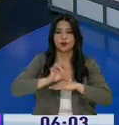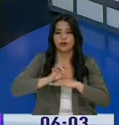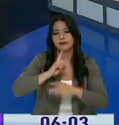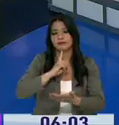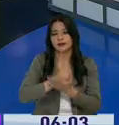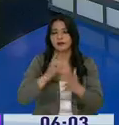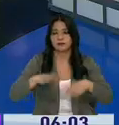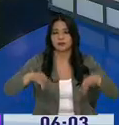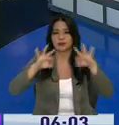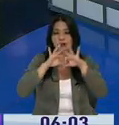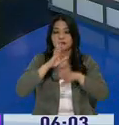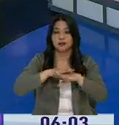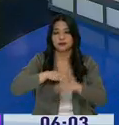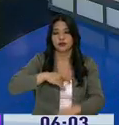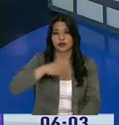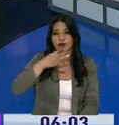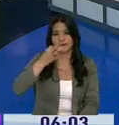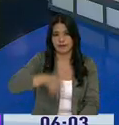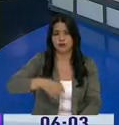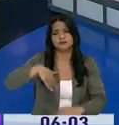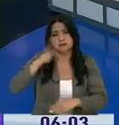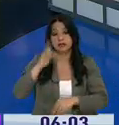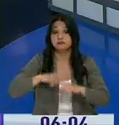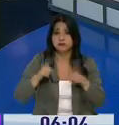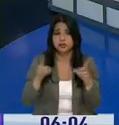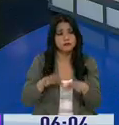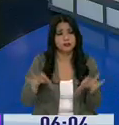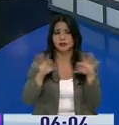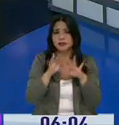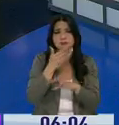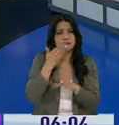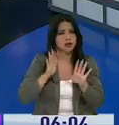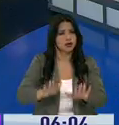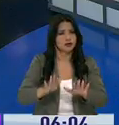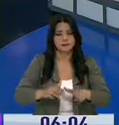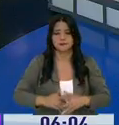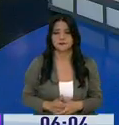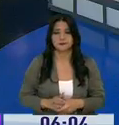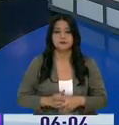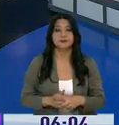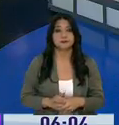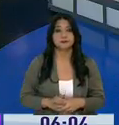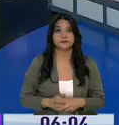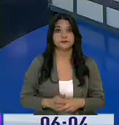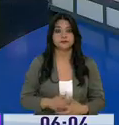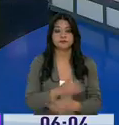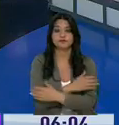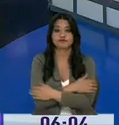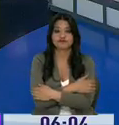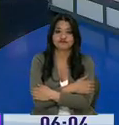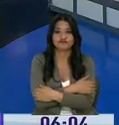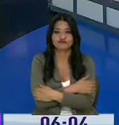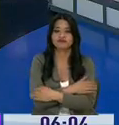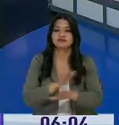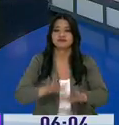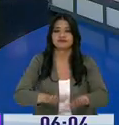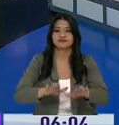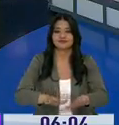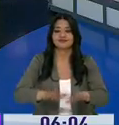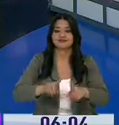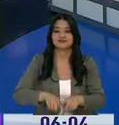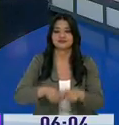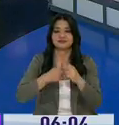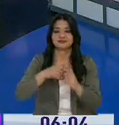al coronavirus, hay que tomar las precauciones. Sí, claro, es preferible. Así que, queridos amigos, nuestro abrazo grande desde acá, desde Foro Principal